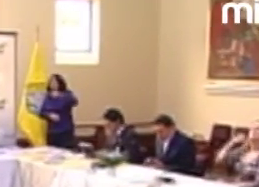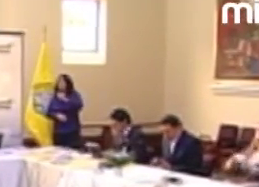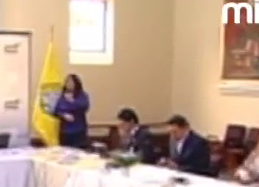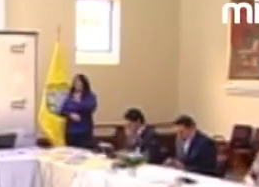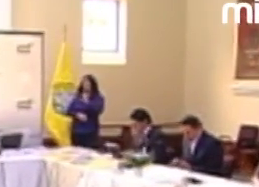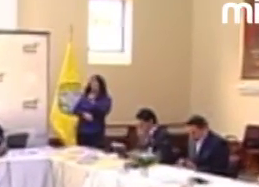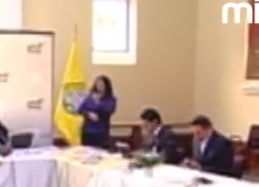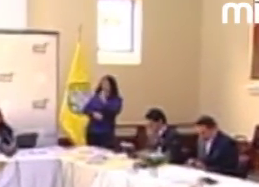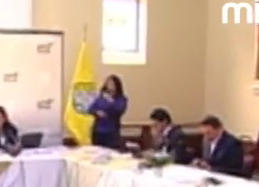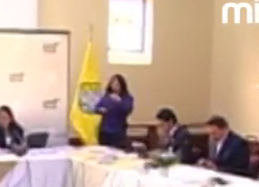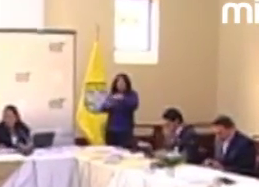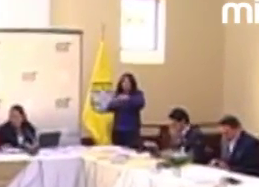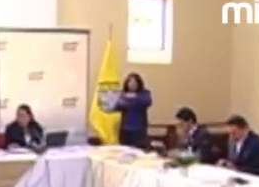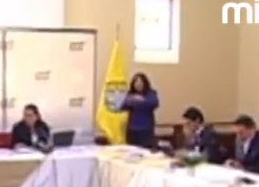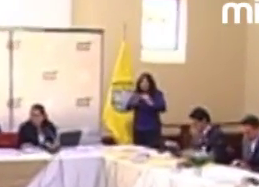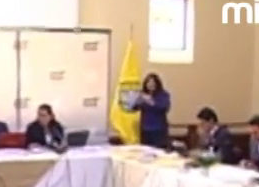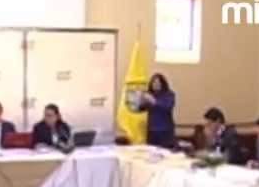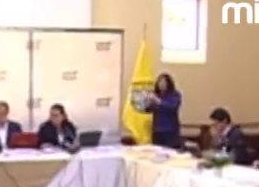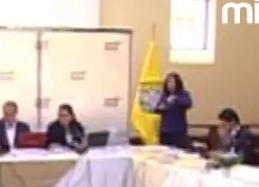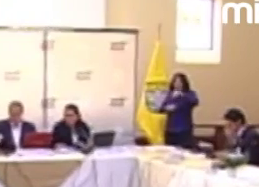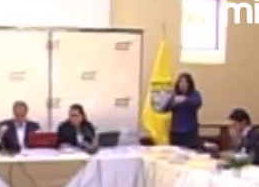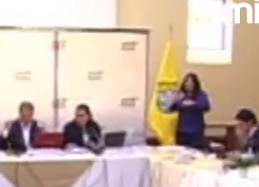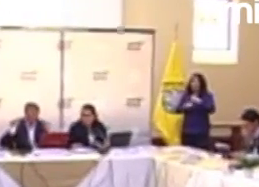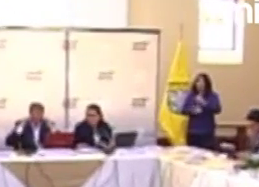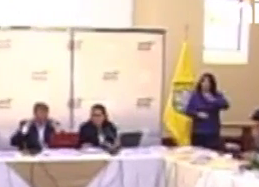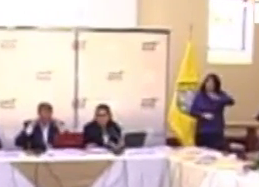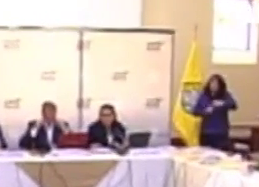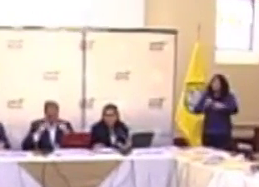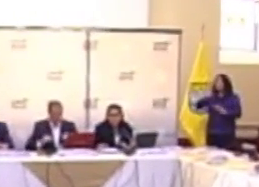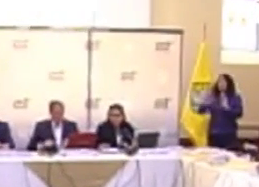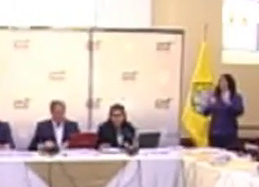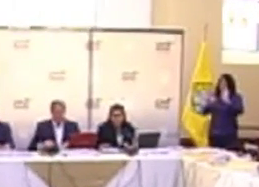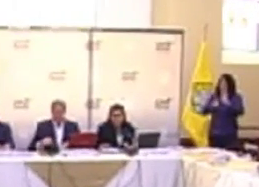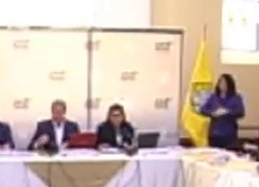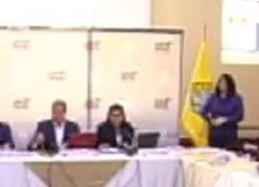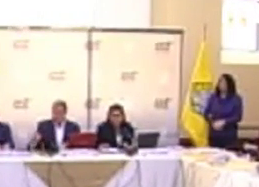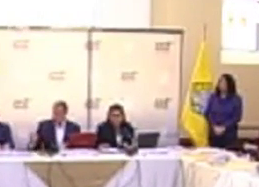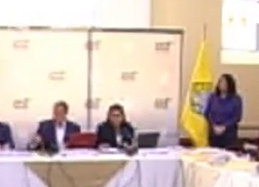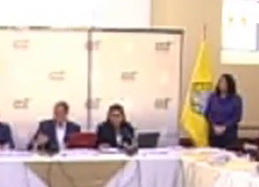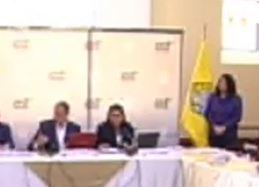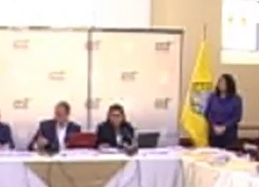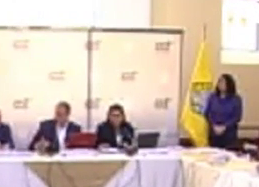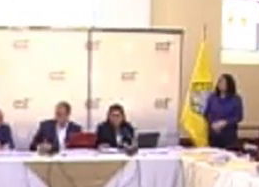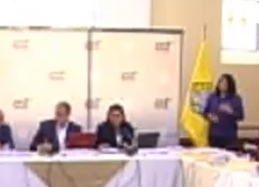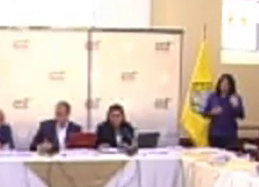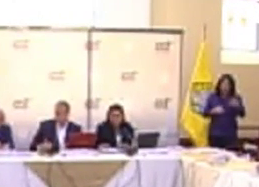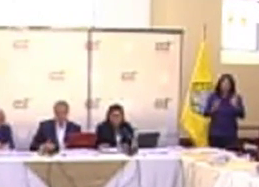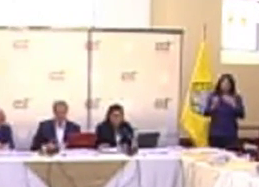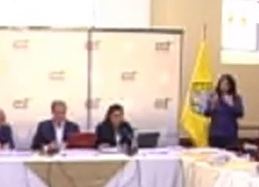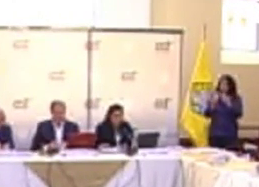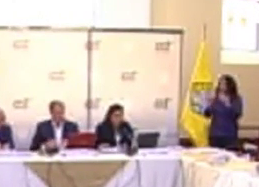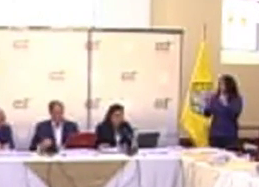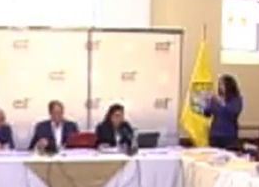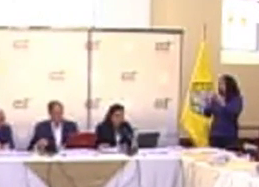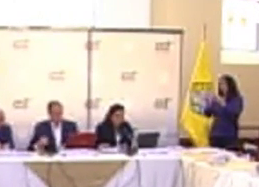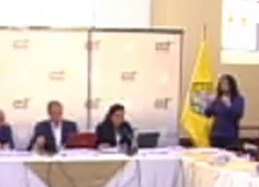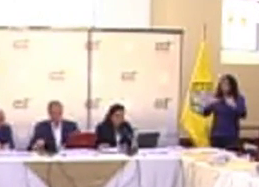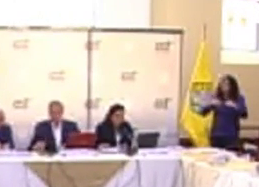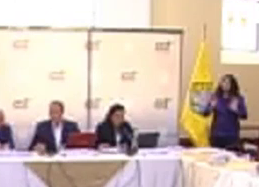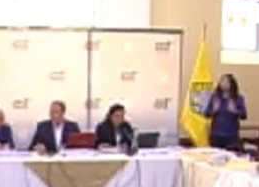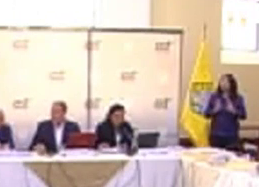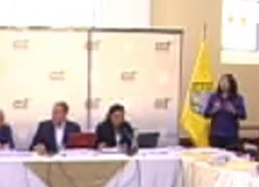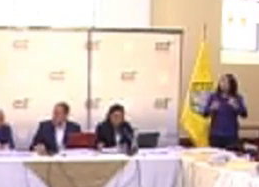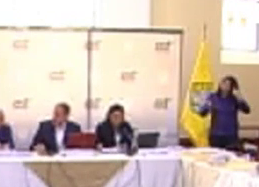de arbitrios municipales correspondiente al año 2016. Hemos conversado de esto, de alguna manera